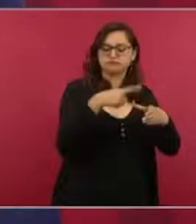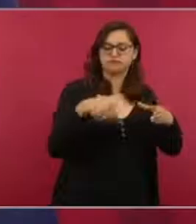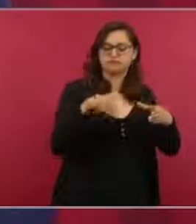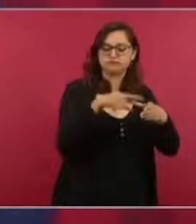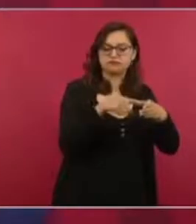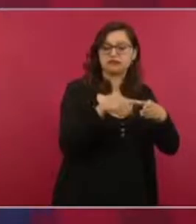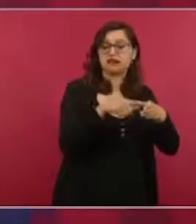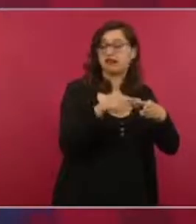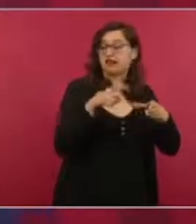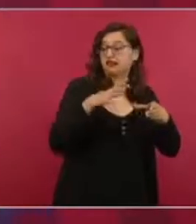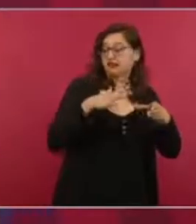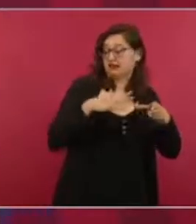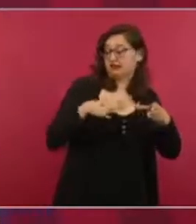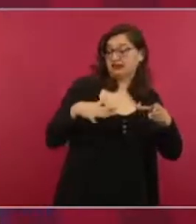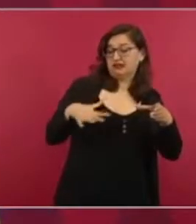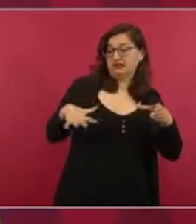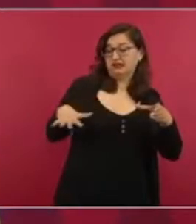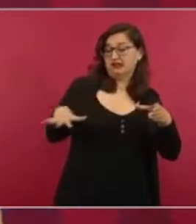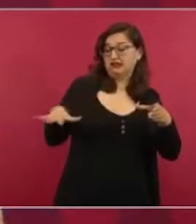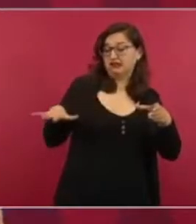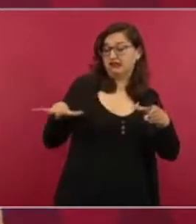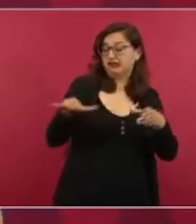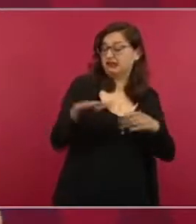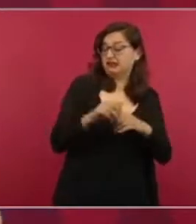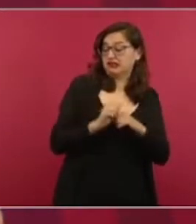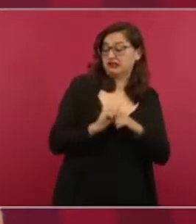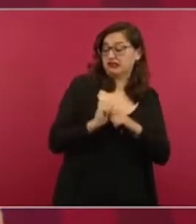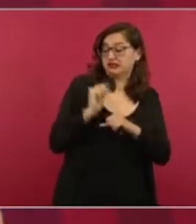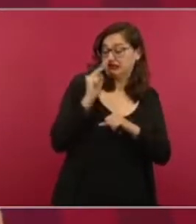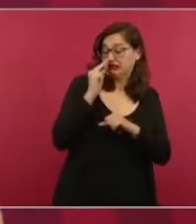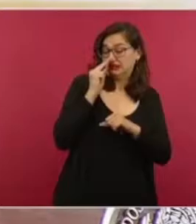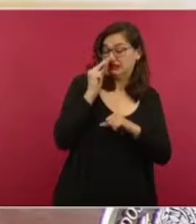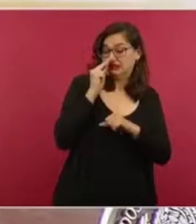Los demás son nacos.